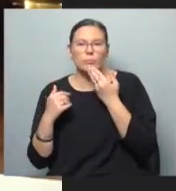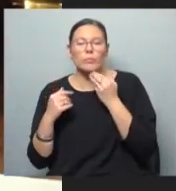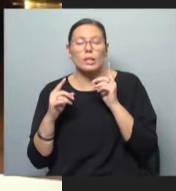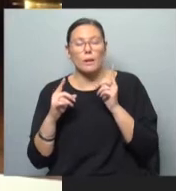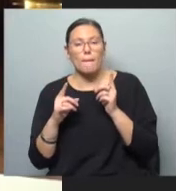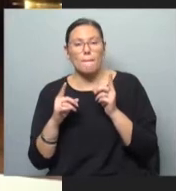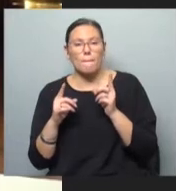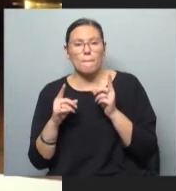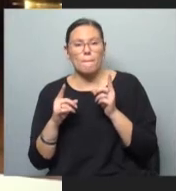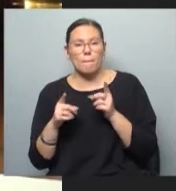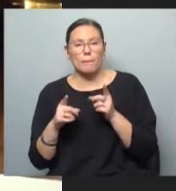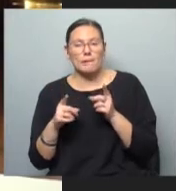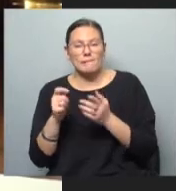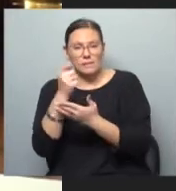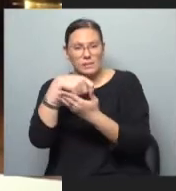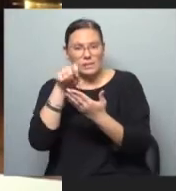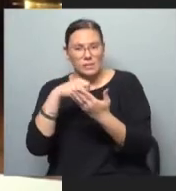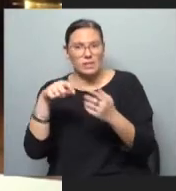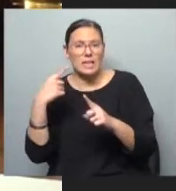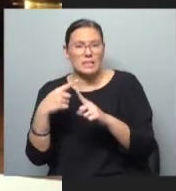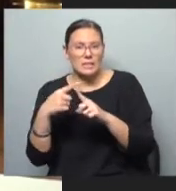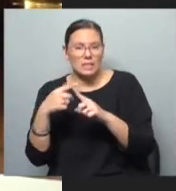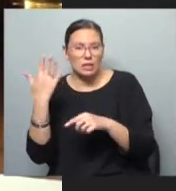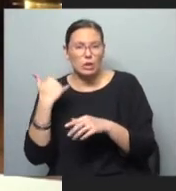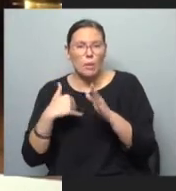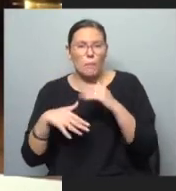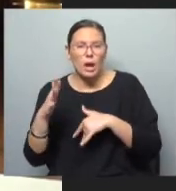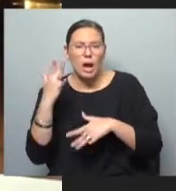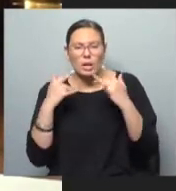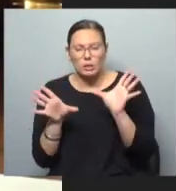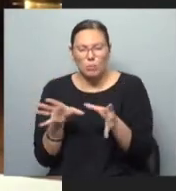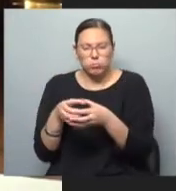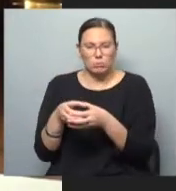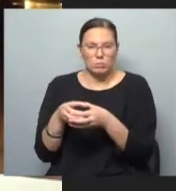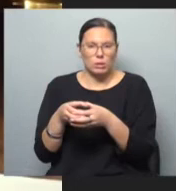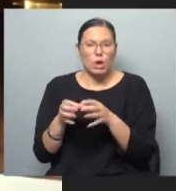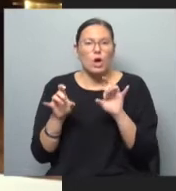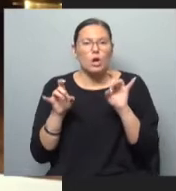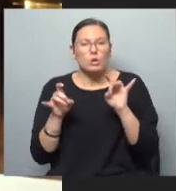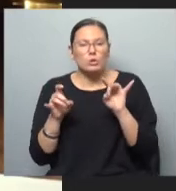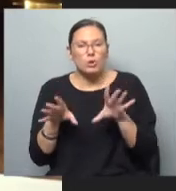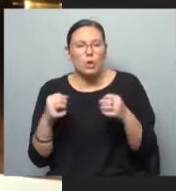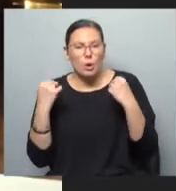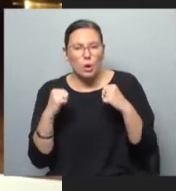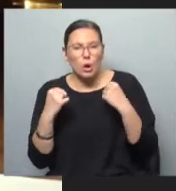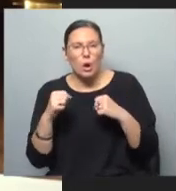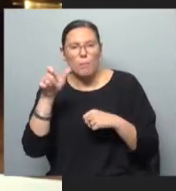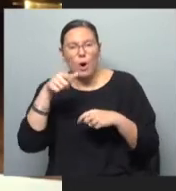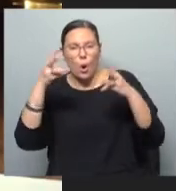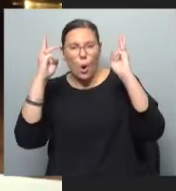es que la caligrafía durante siglos fue el arte más elitista de China. O sea, solo lo practicaban